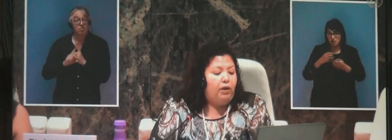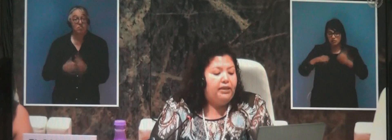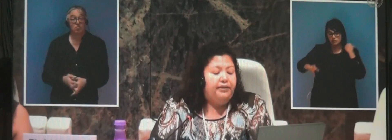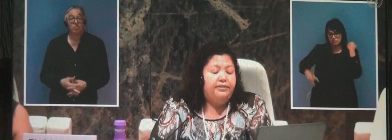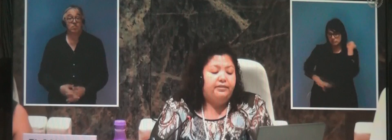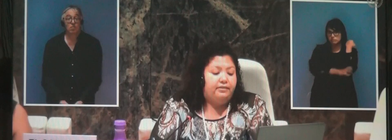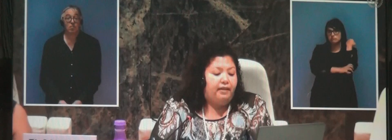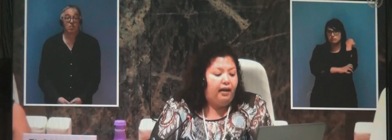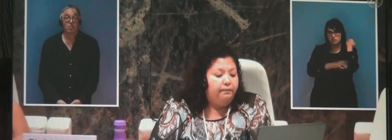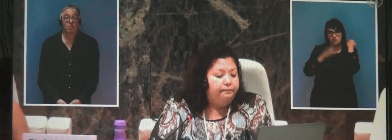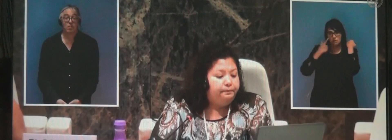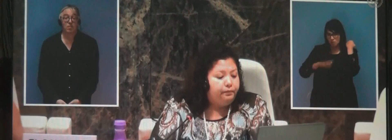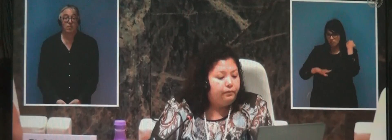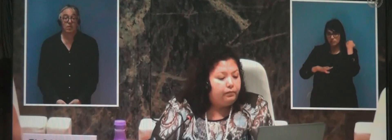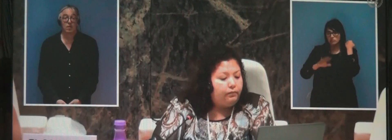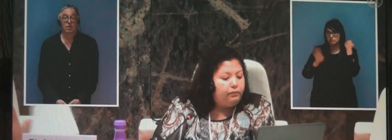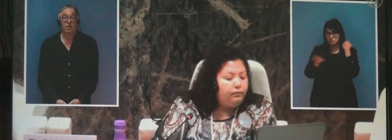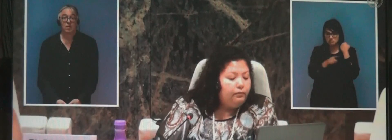para cualquier necesidad,